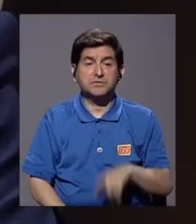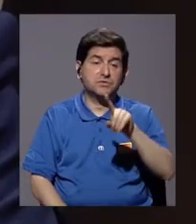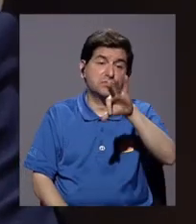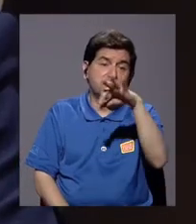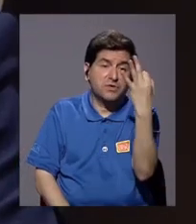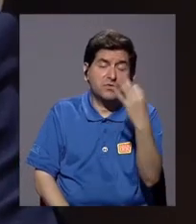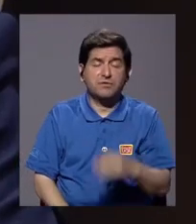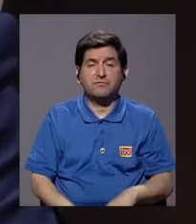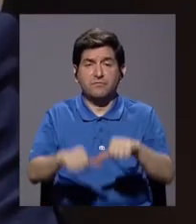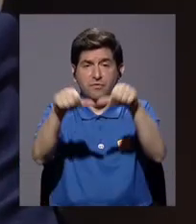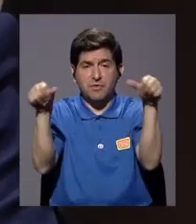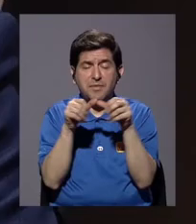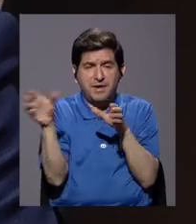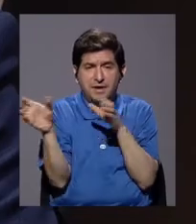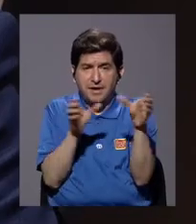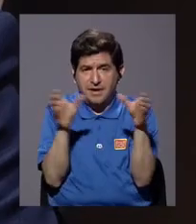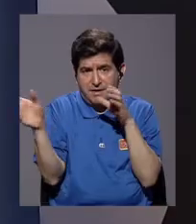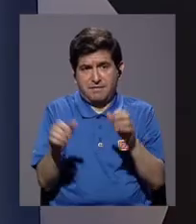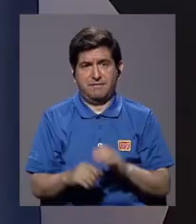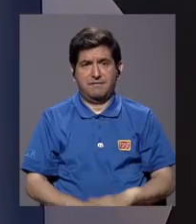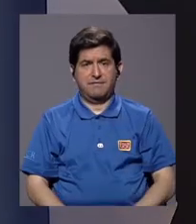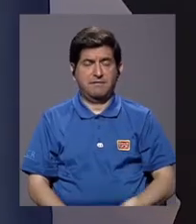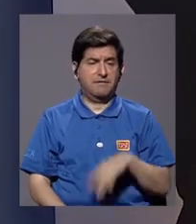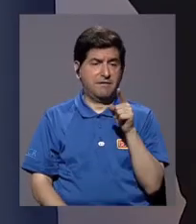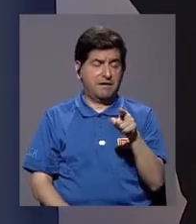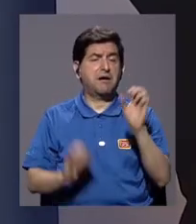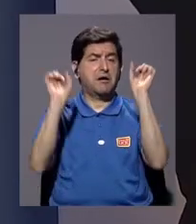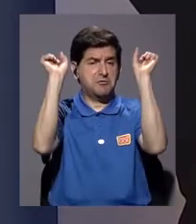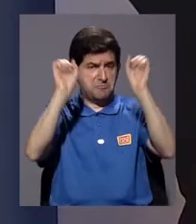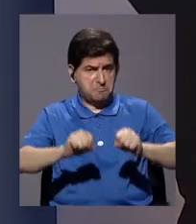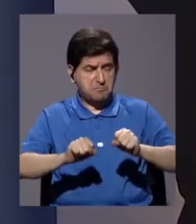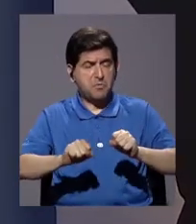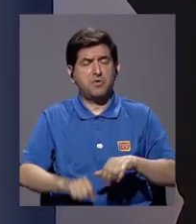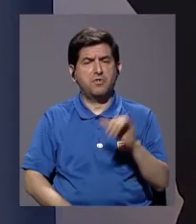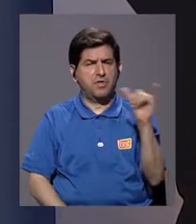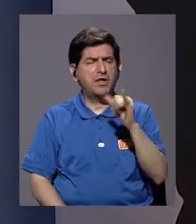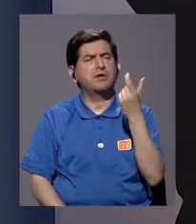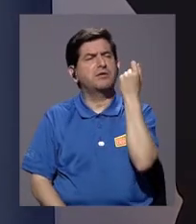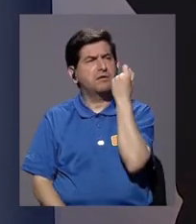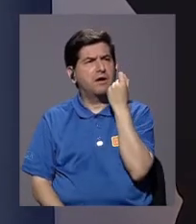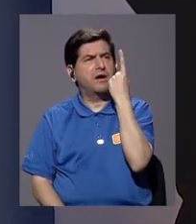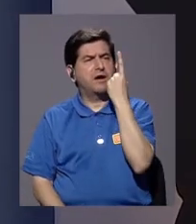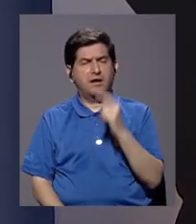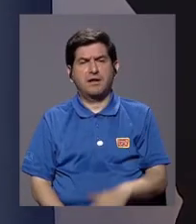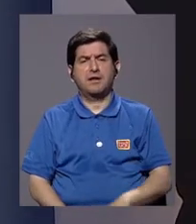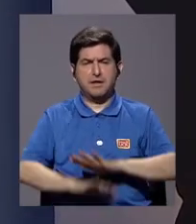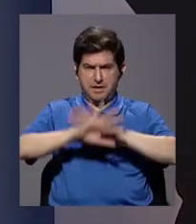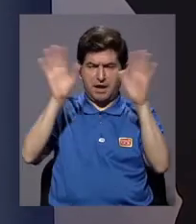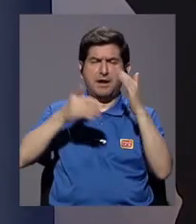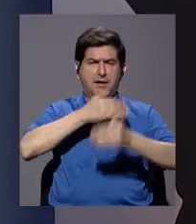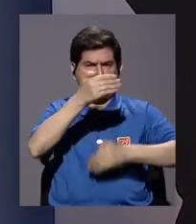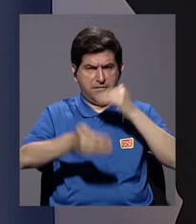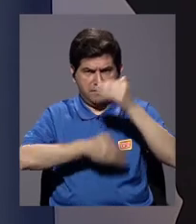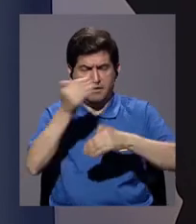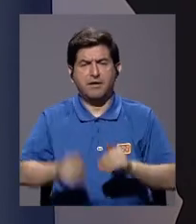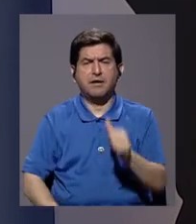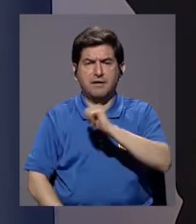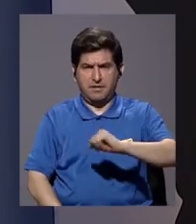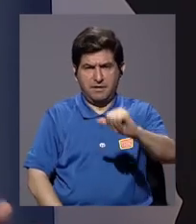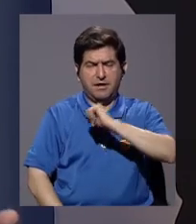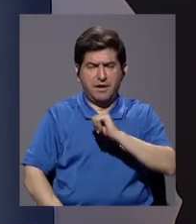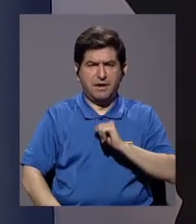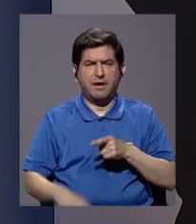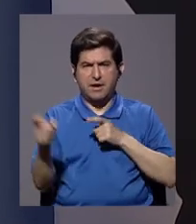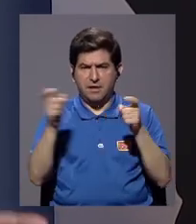algún modo, desde el sector comercial se ha logrado tal vez también entender y transparentar procesos que la